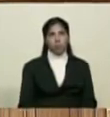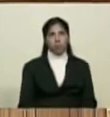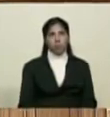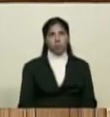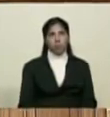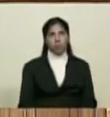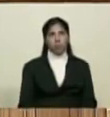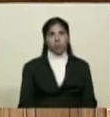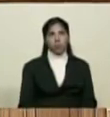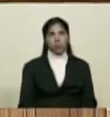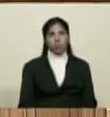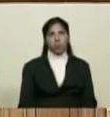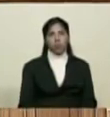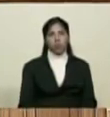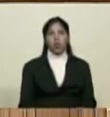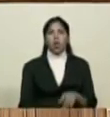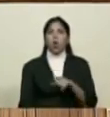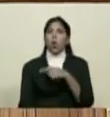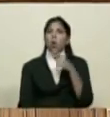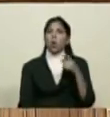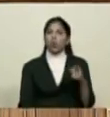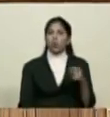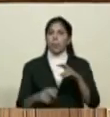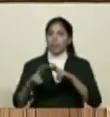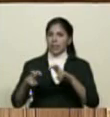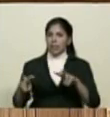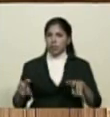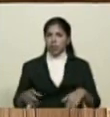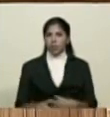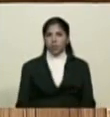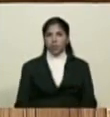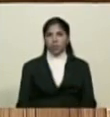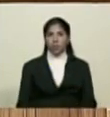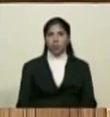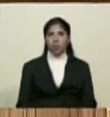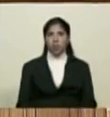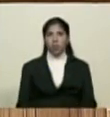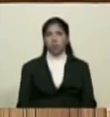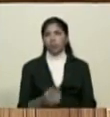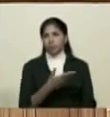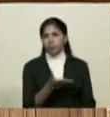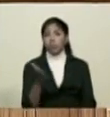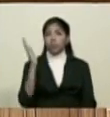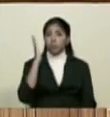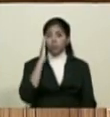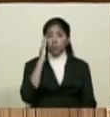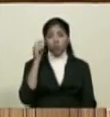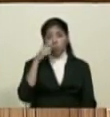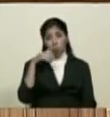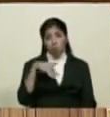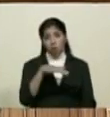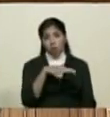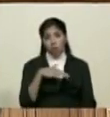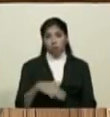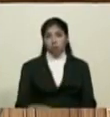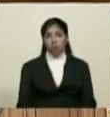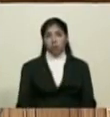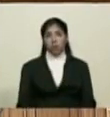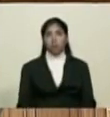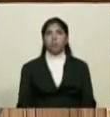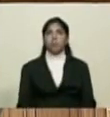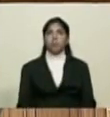Debo hablarles del caso Petrozamora, un caso que conmocionó a la opinión pública y que el pueblo de Venezuela ha recibido